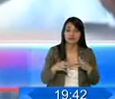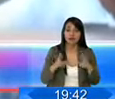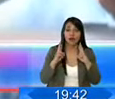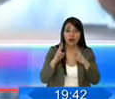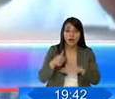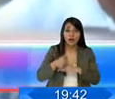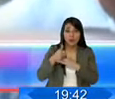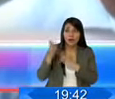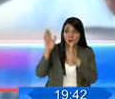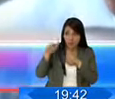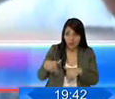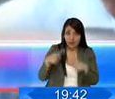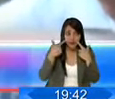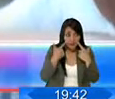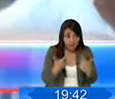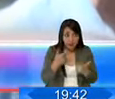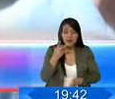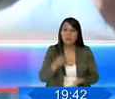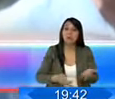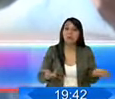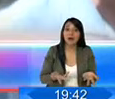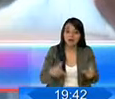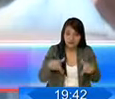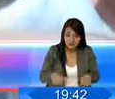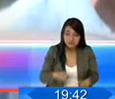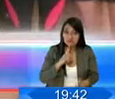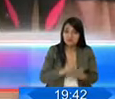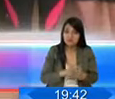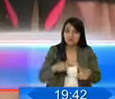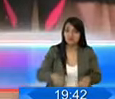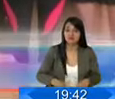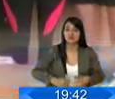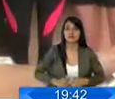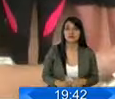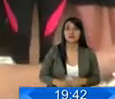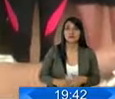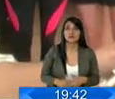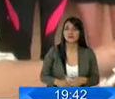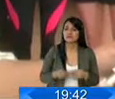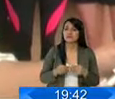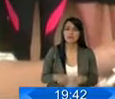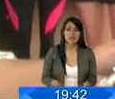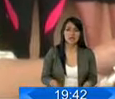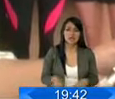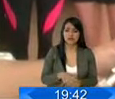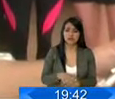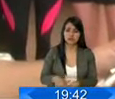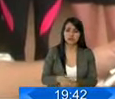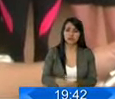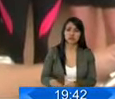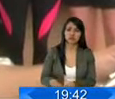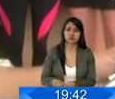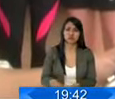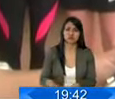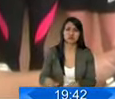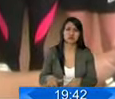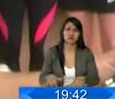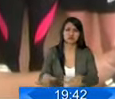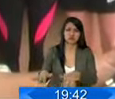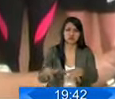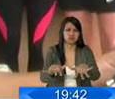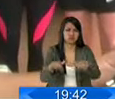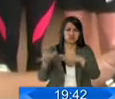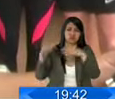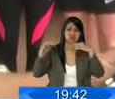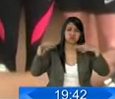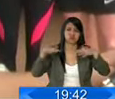venga alguna autoridad, venga a palpar la realidad, lo que está sucediendo acá en nuestra parroquia. Todo fue el estero que se vino, se desbordó todo y fue a dar para